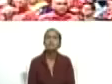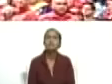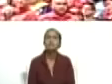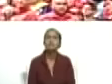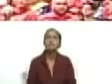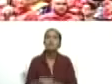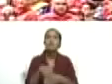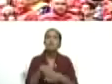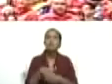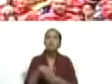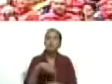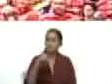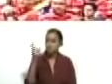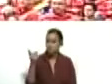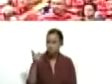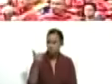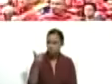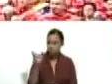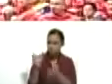Ellos solo respetan